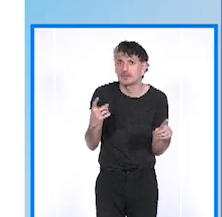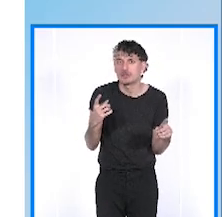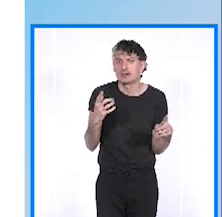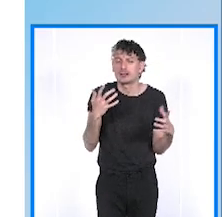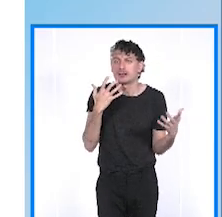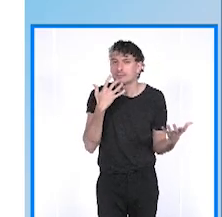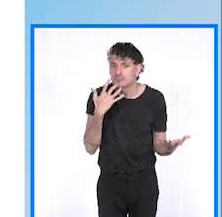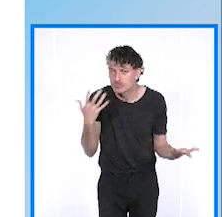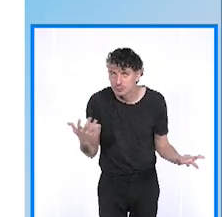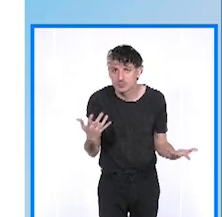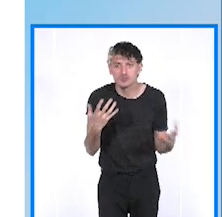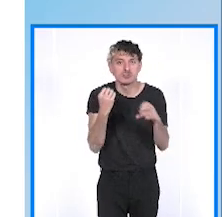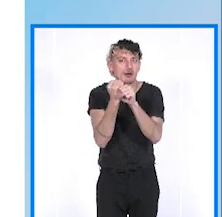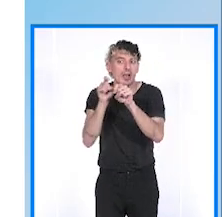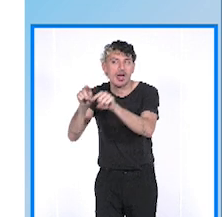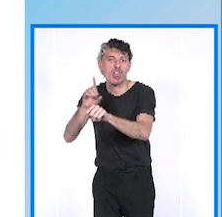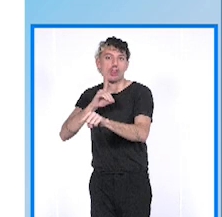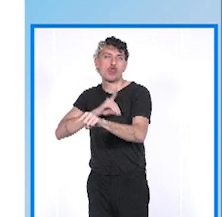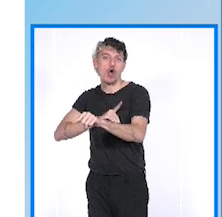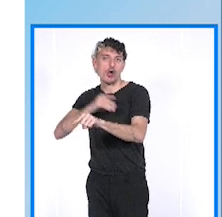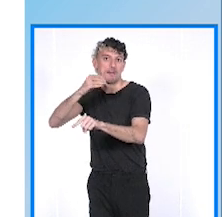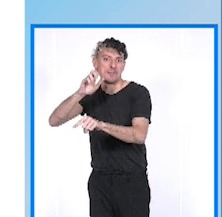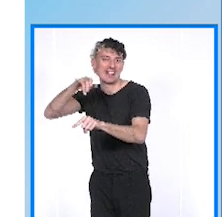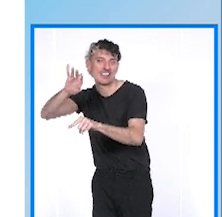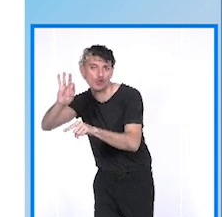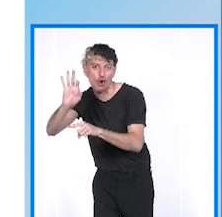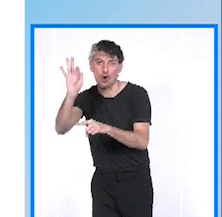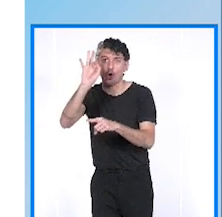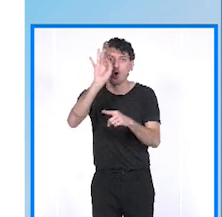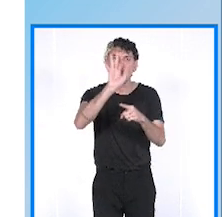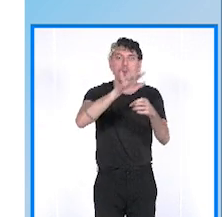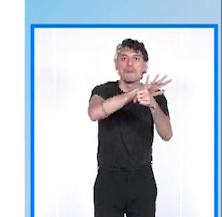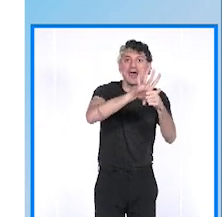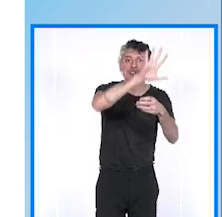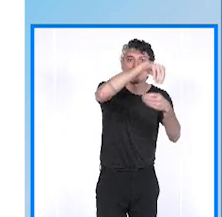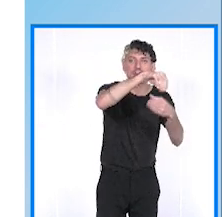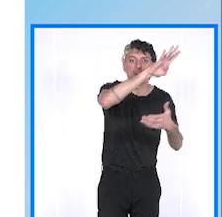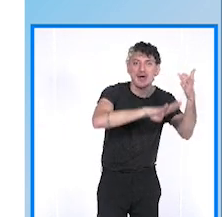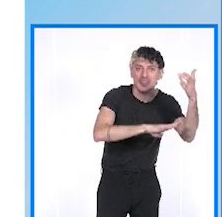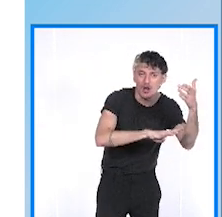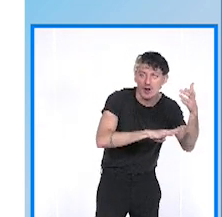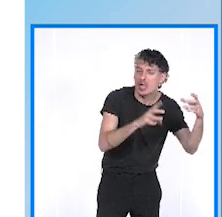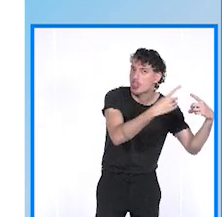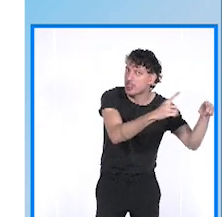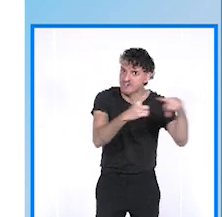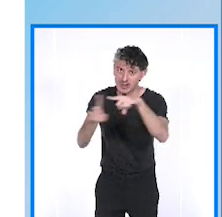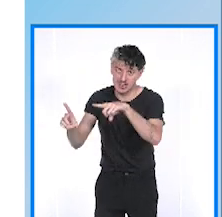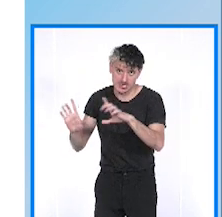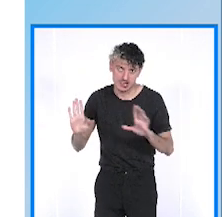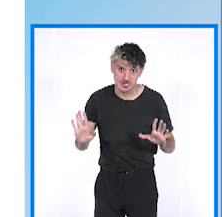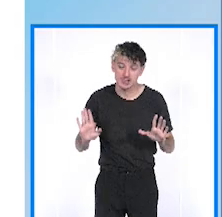orotaba o en don Benito que en un barrio de de Barcelona entonces lo que sí veíamos es que eh los conectores y